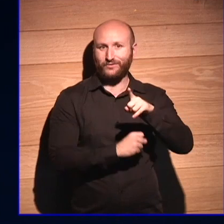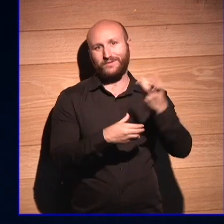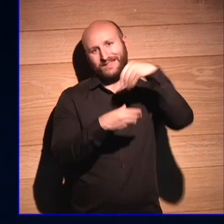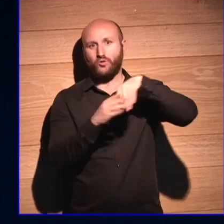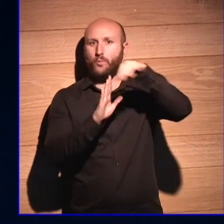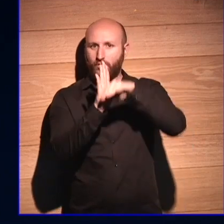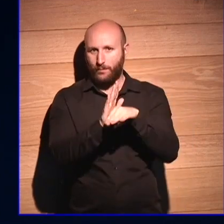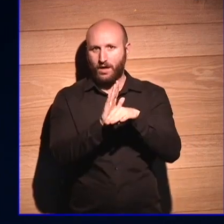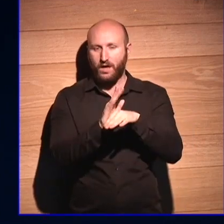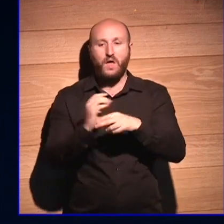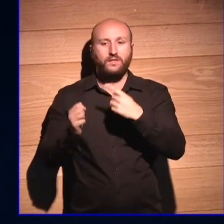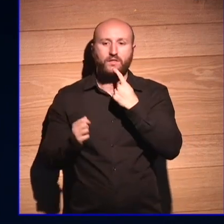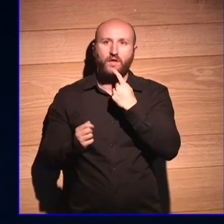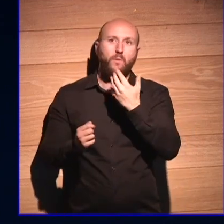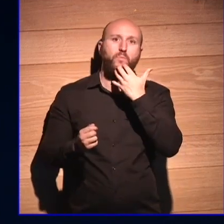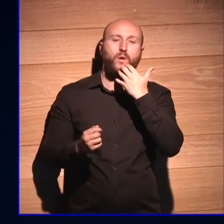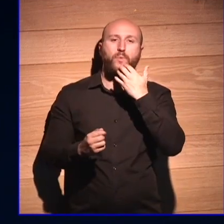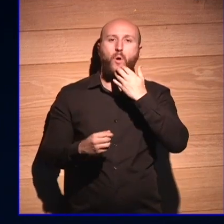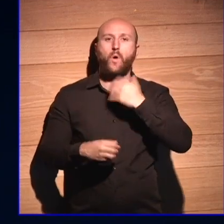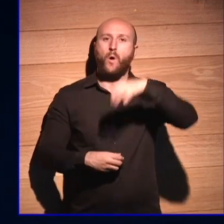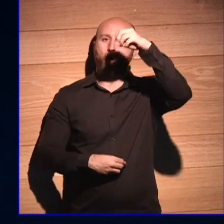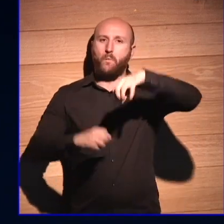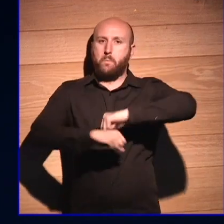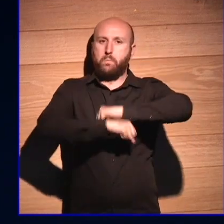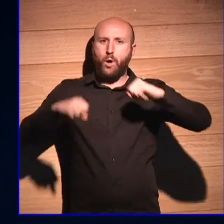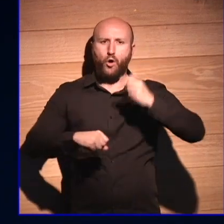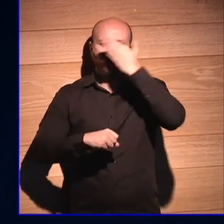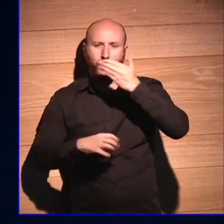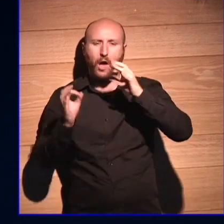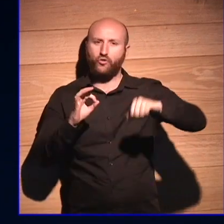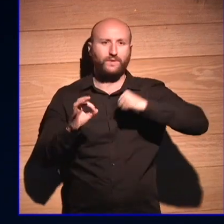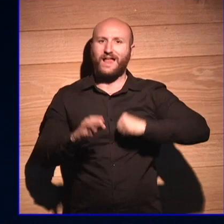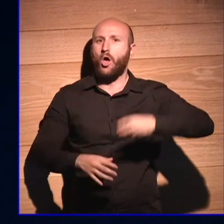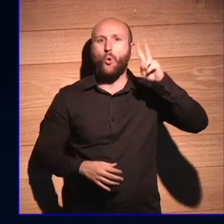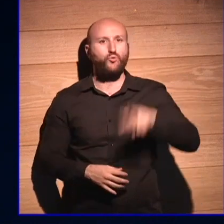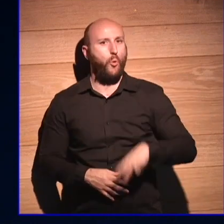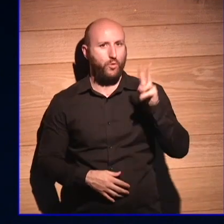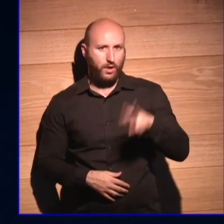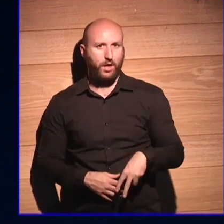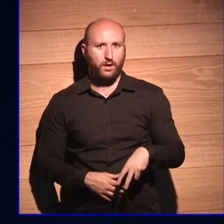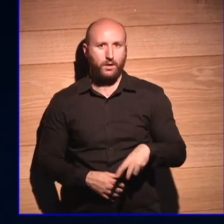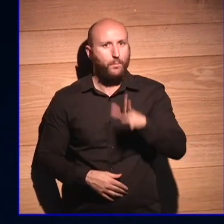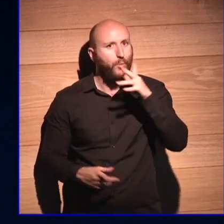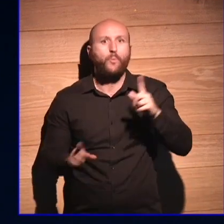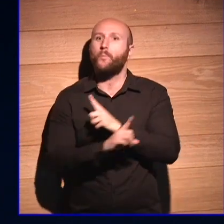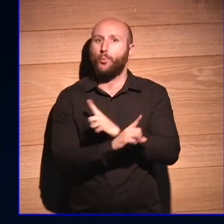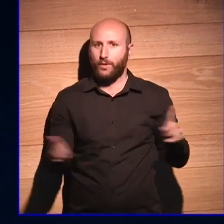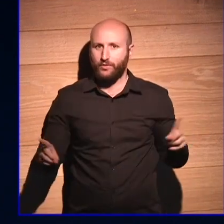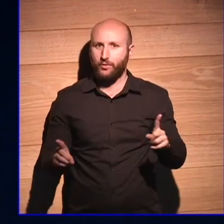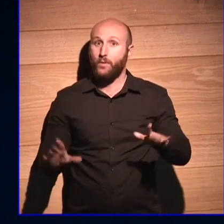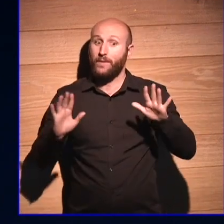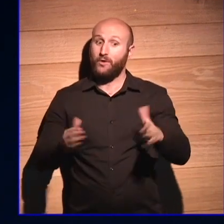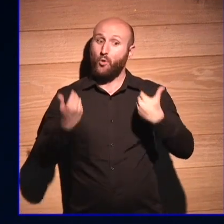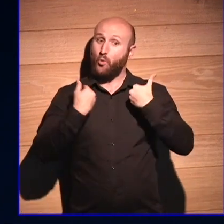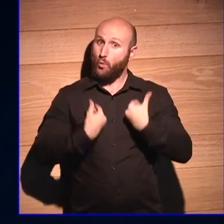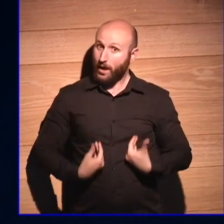pues dicen, nunca tirará una bomba en una escuela o en un hospital, porque claro, lo tiene prohibido. Y en cambio, un